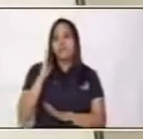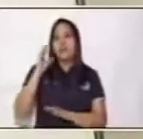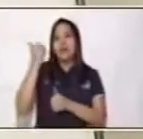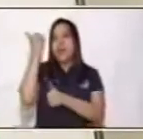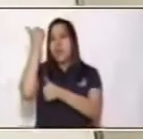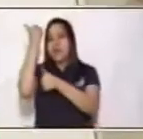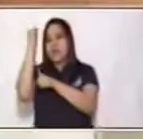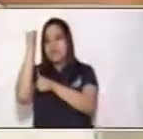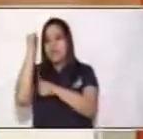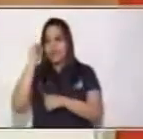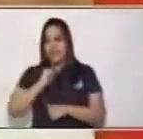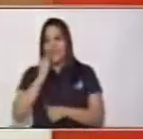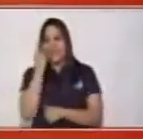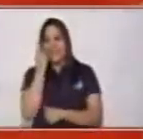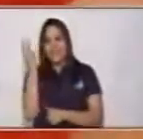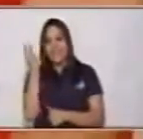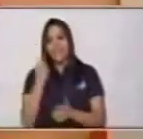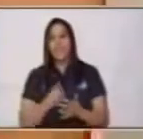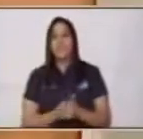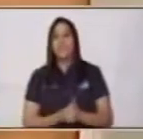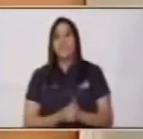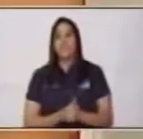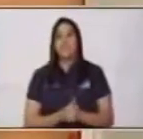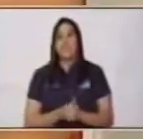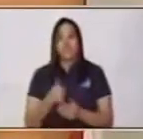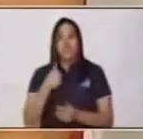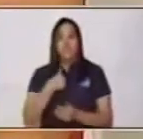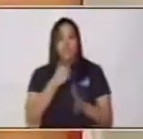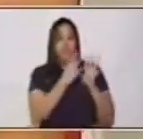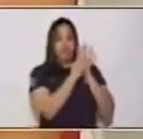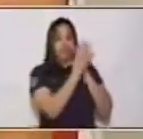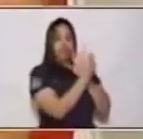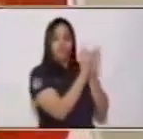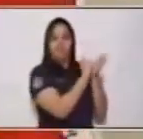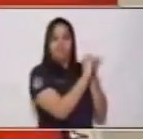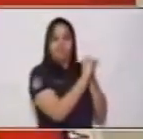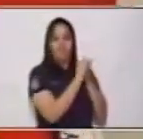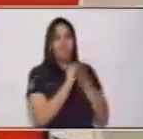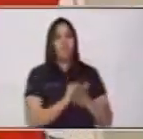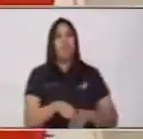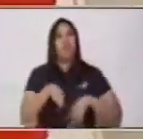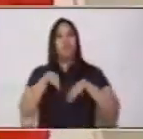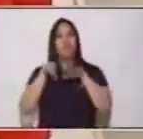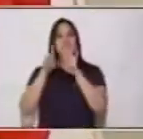15. Vamos a nuestro pizarrón. 64a